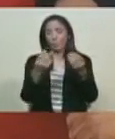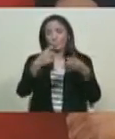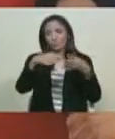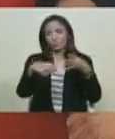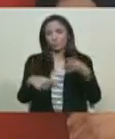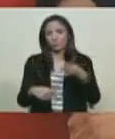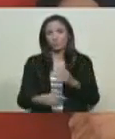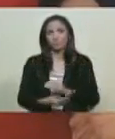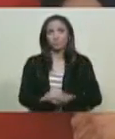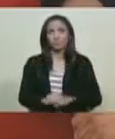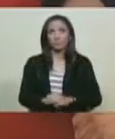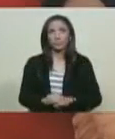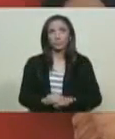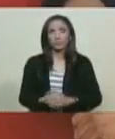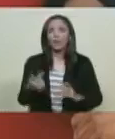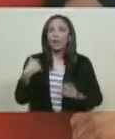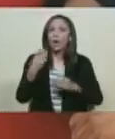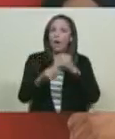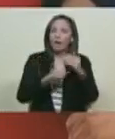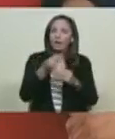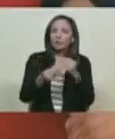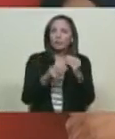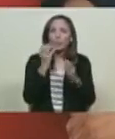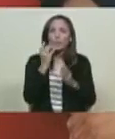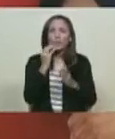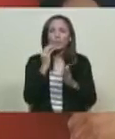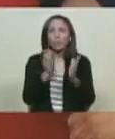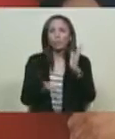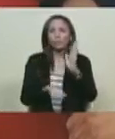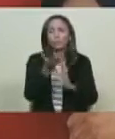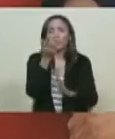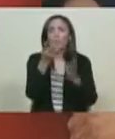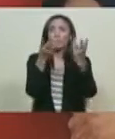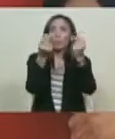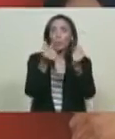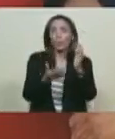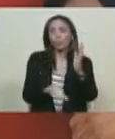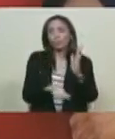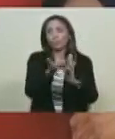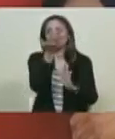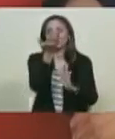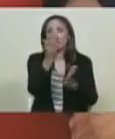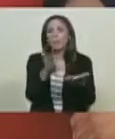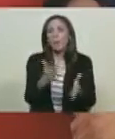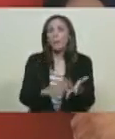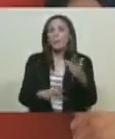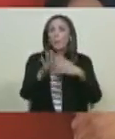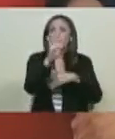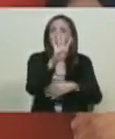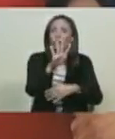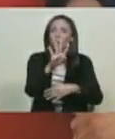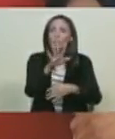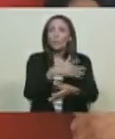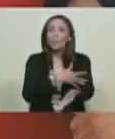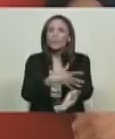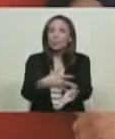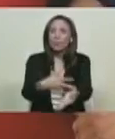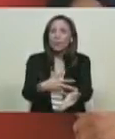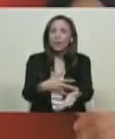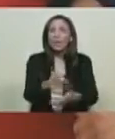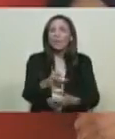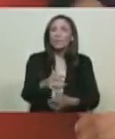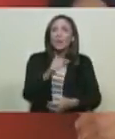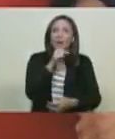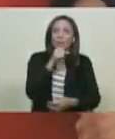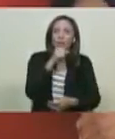Moros. Nos ha llevado a la cifra récord de alcanzar los casi 4 millones de pensionados